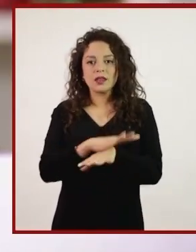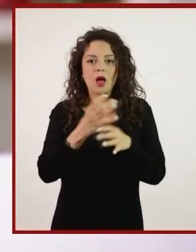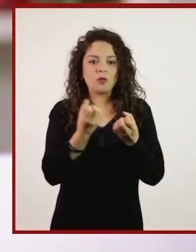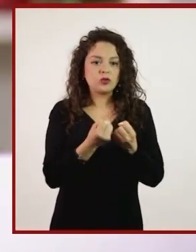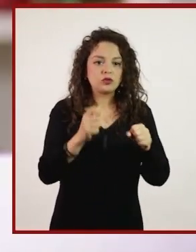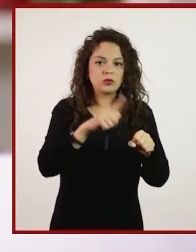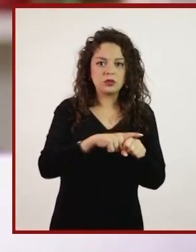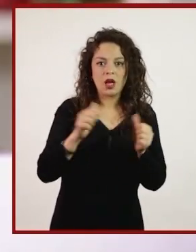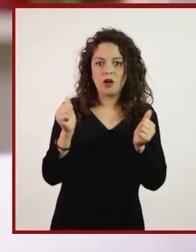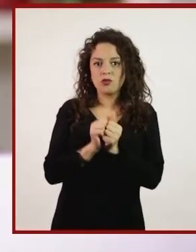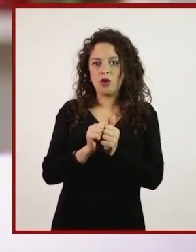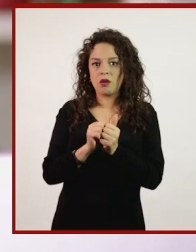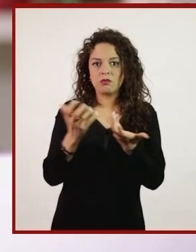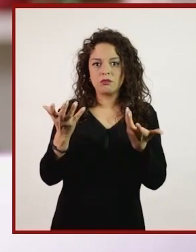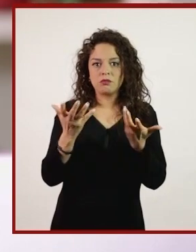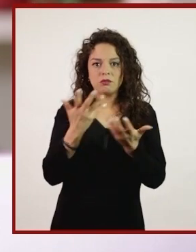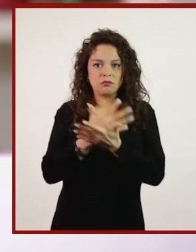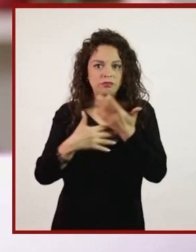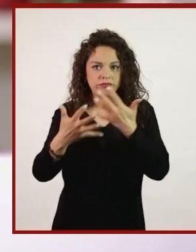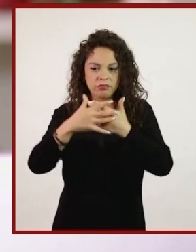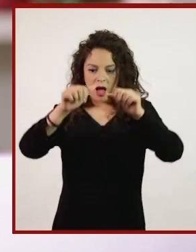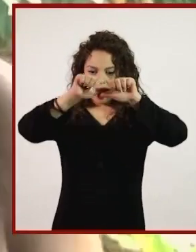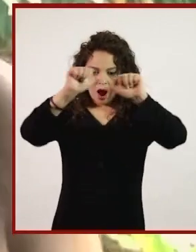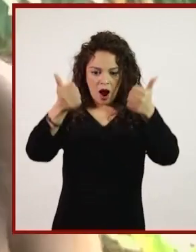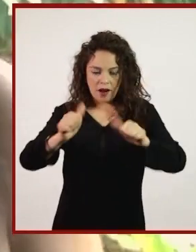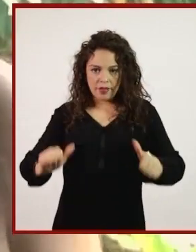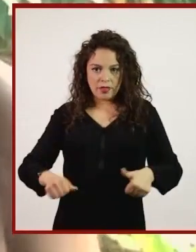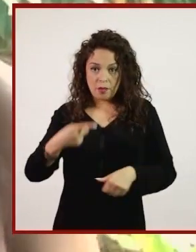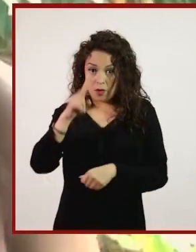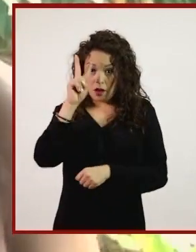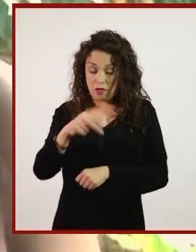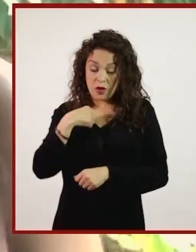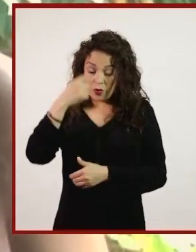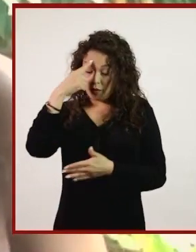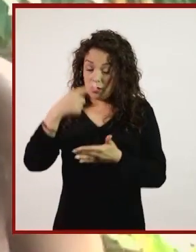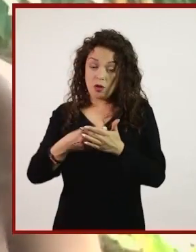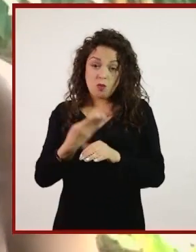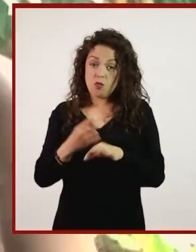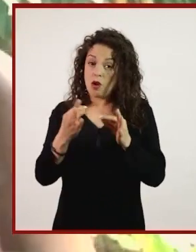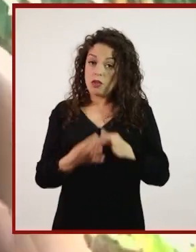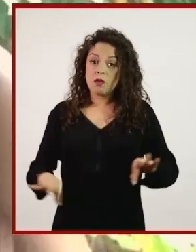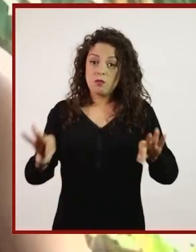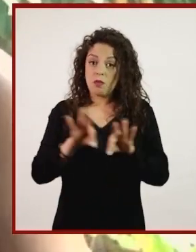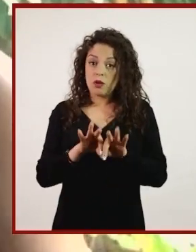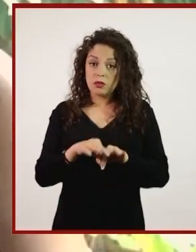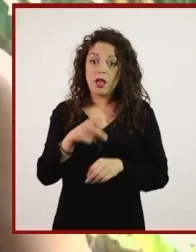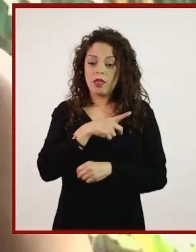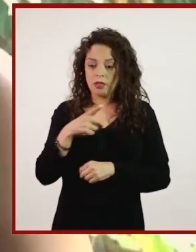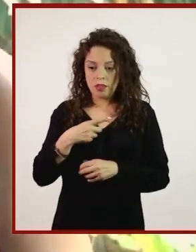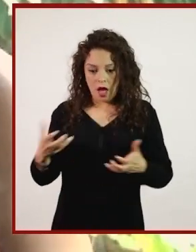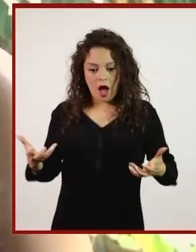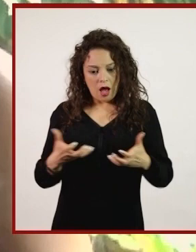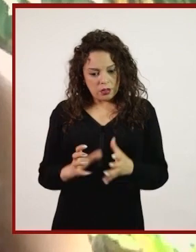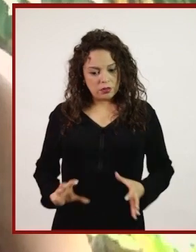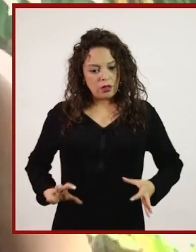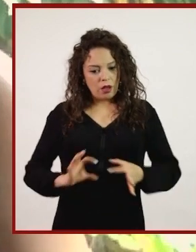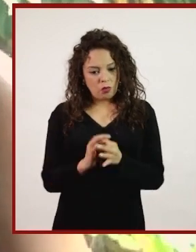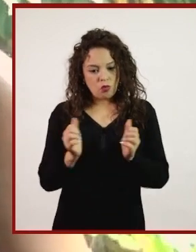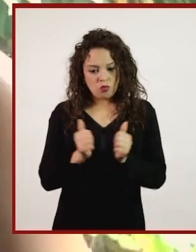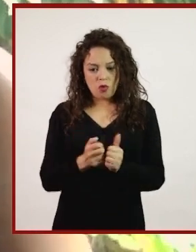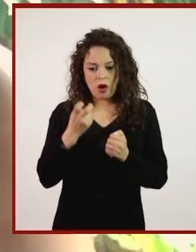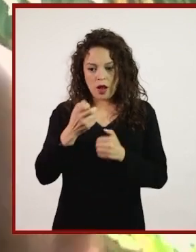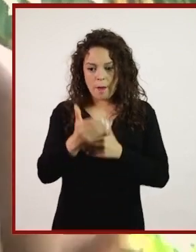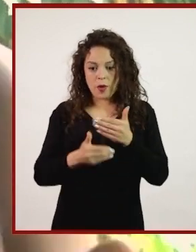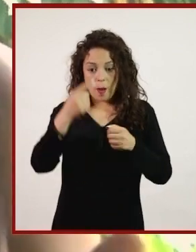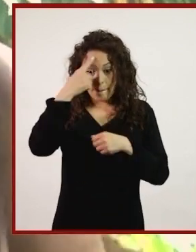hay diferentes manifestaciones, ¿no? En cuanto al arte y el cambio social, pero... híjole, pero creo que es importantísimo, ¿no? O sea, que